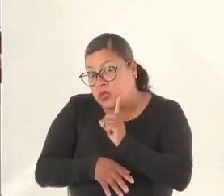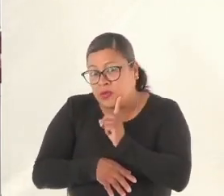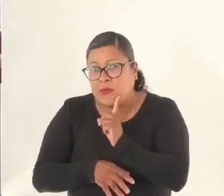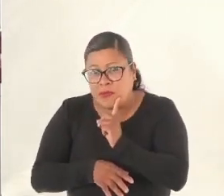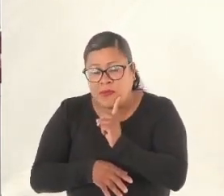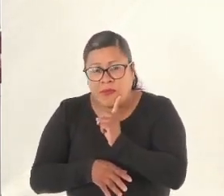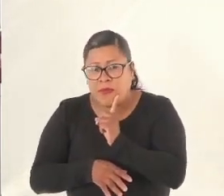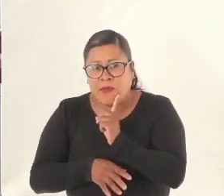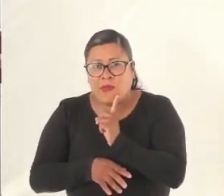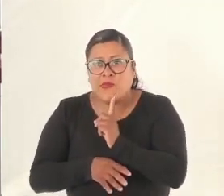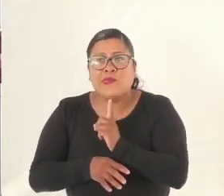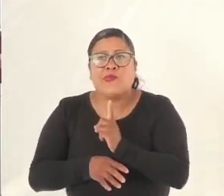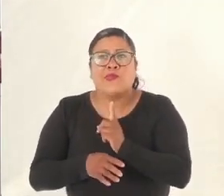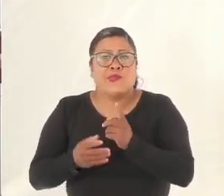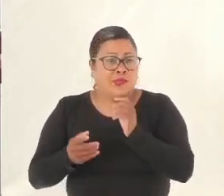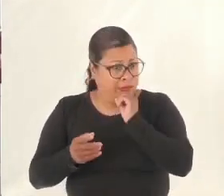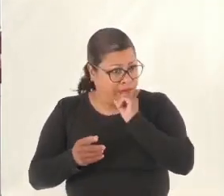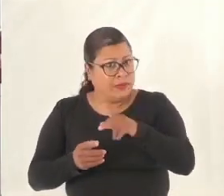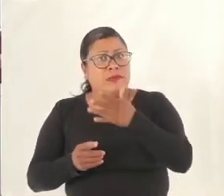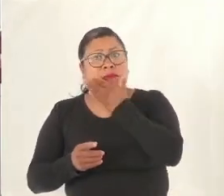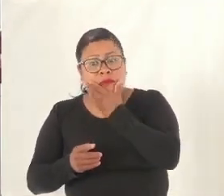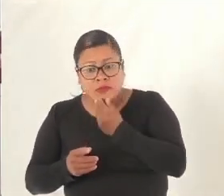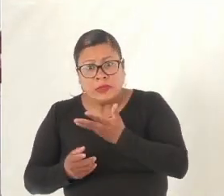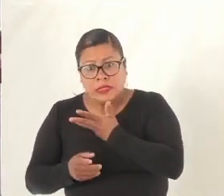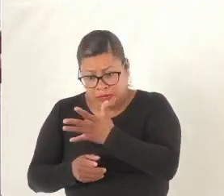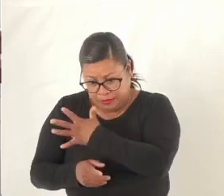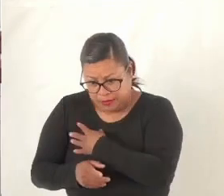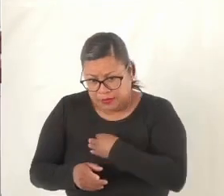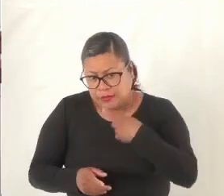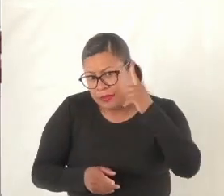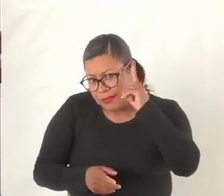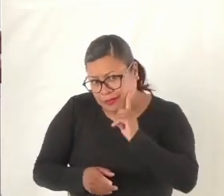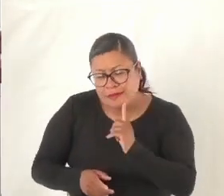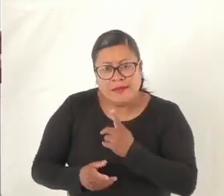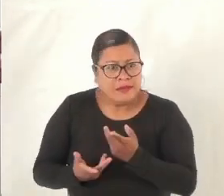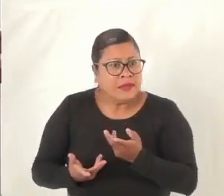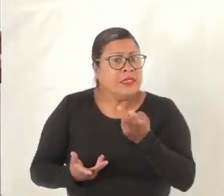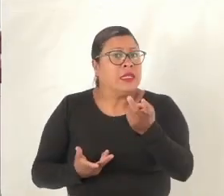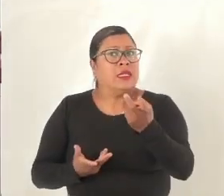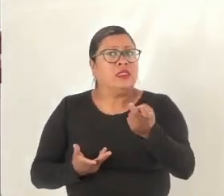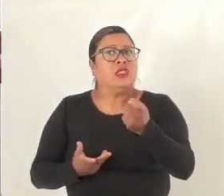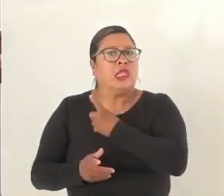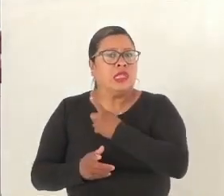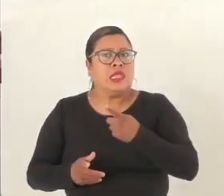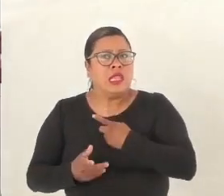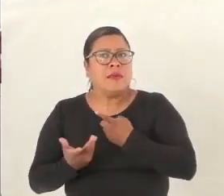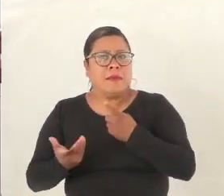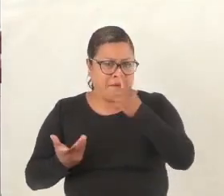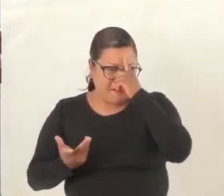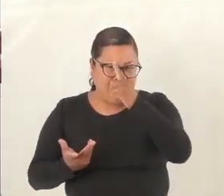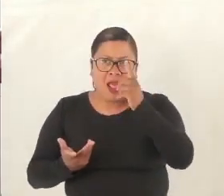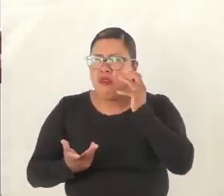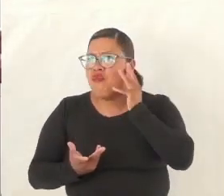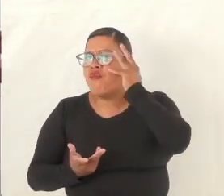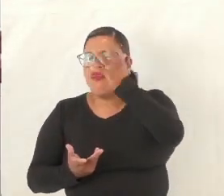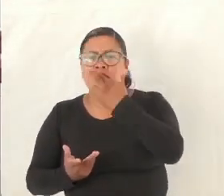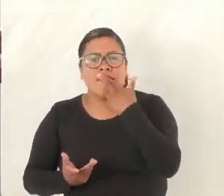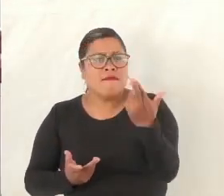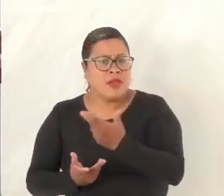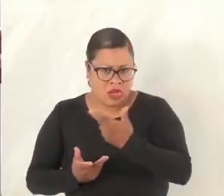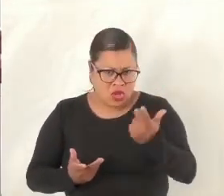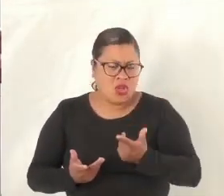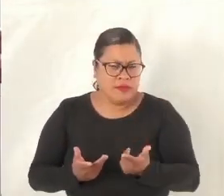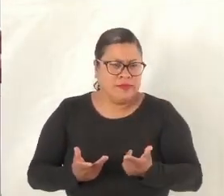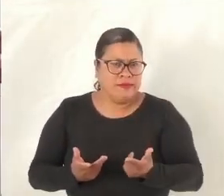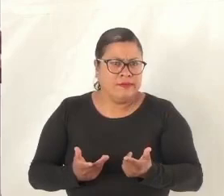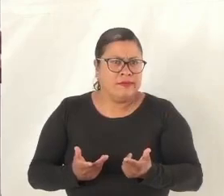no están exentos los varones tienen hijas igual y yo creo que lo que queremos es dejarles un mundo mejor por eso desde ahí